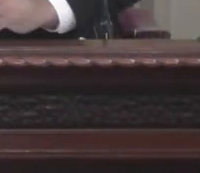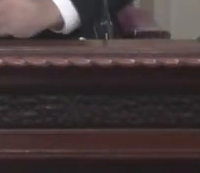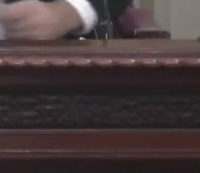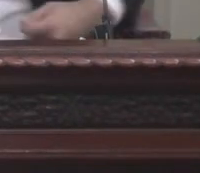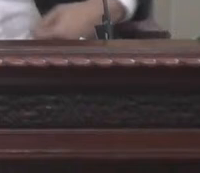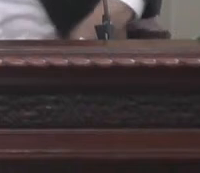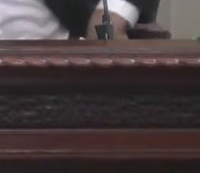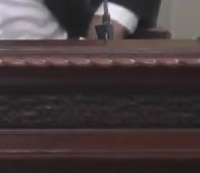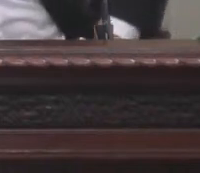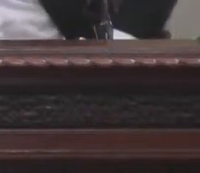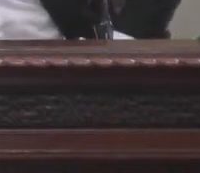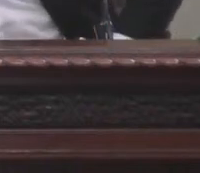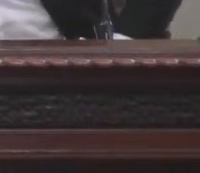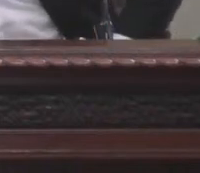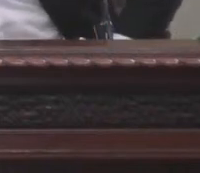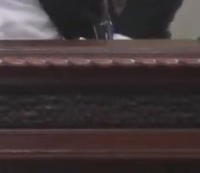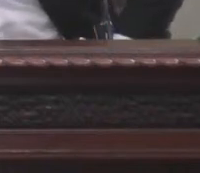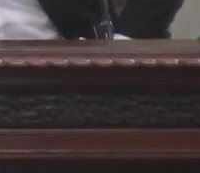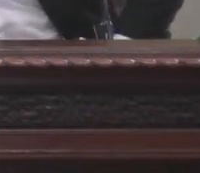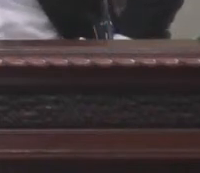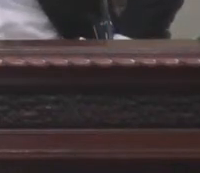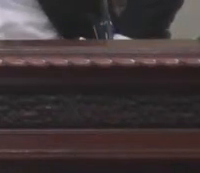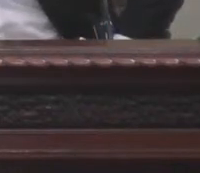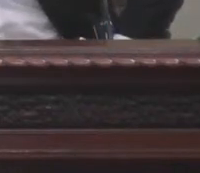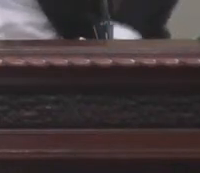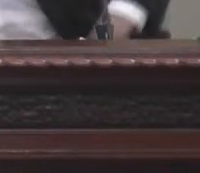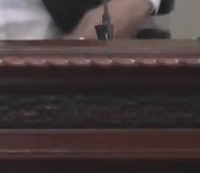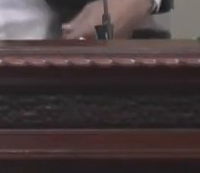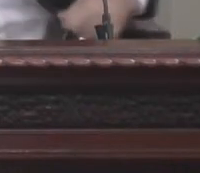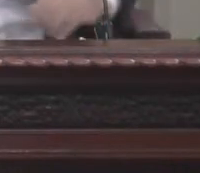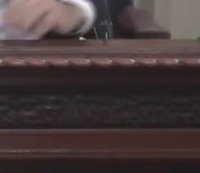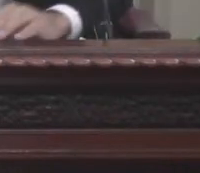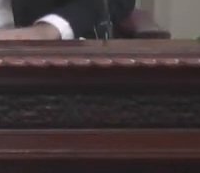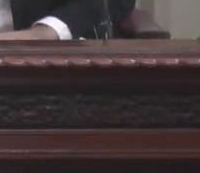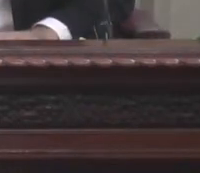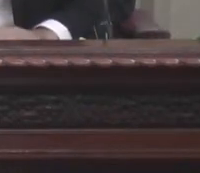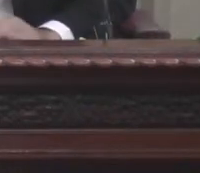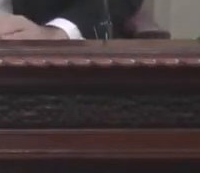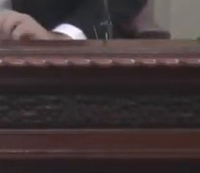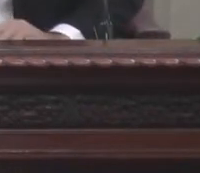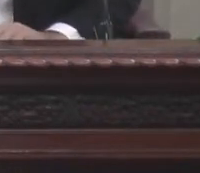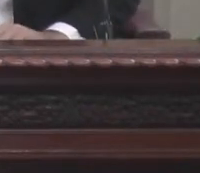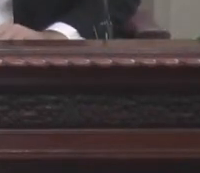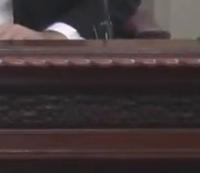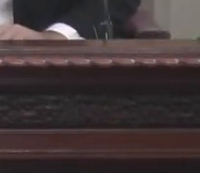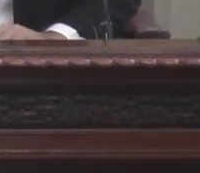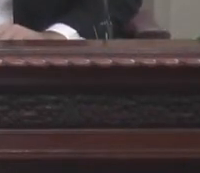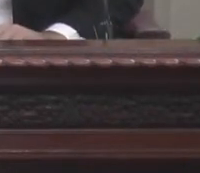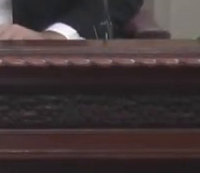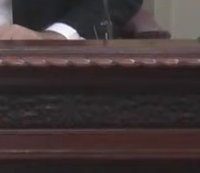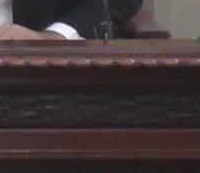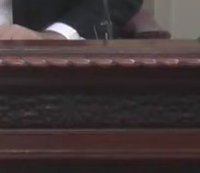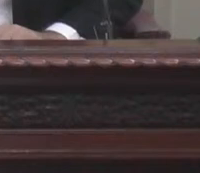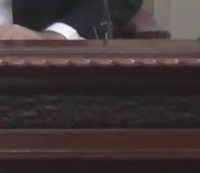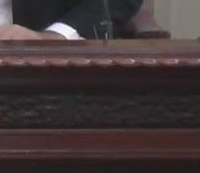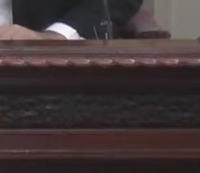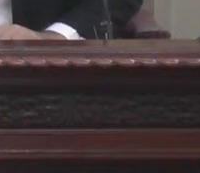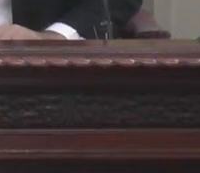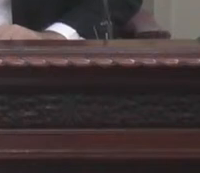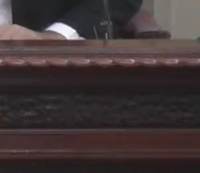Artículo cuarto, aprobado. Artículo quinto, aprobado. Artículo